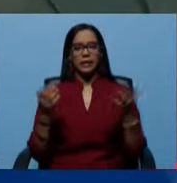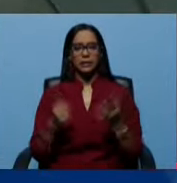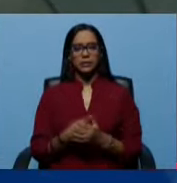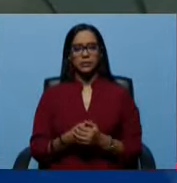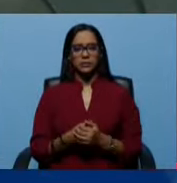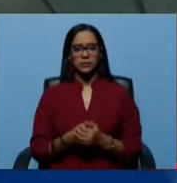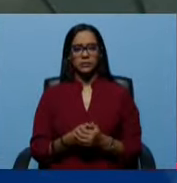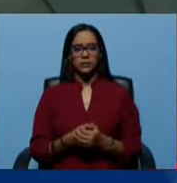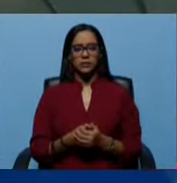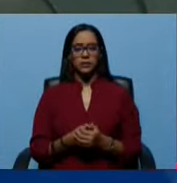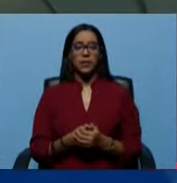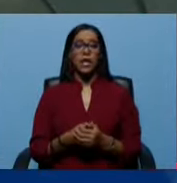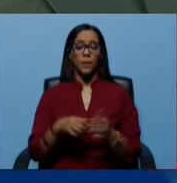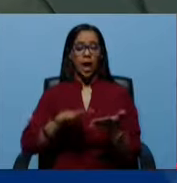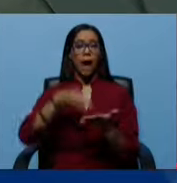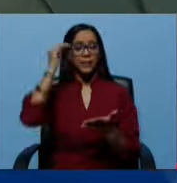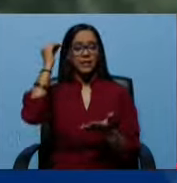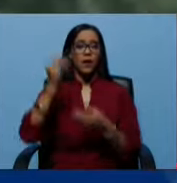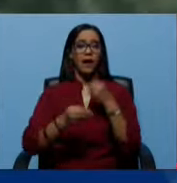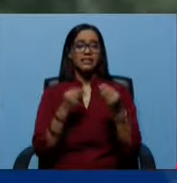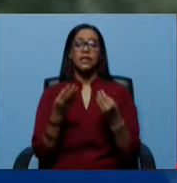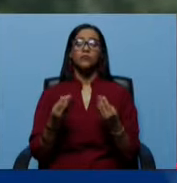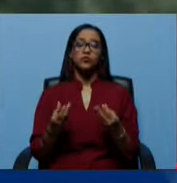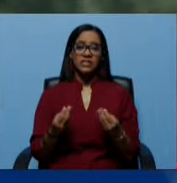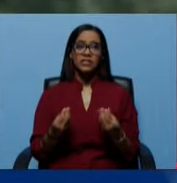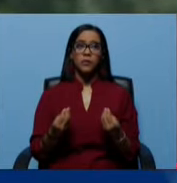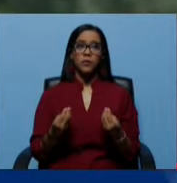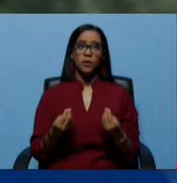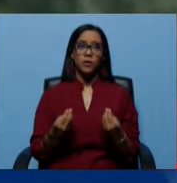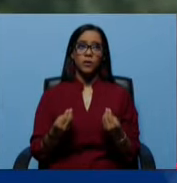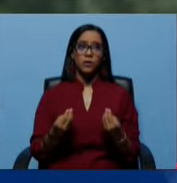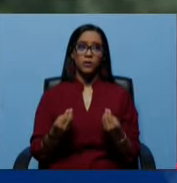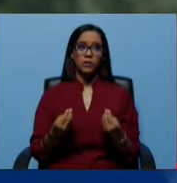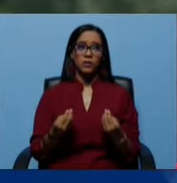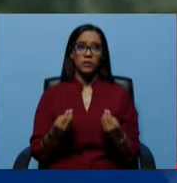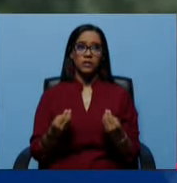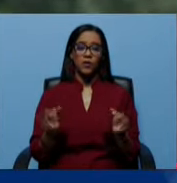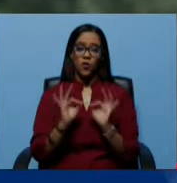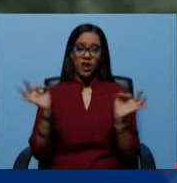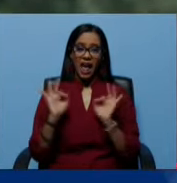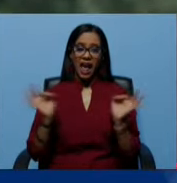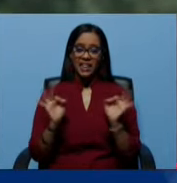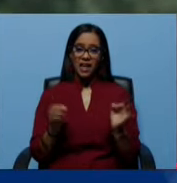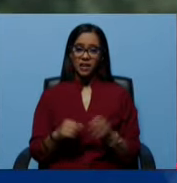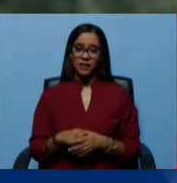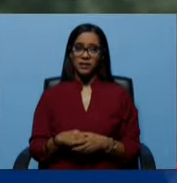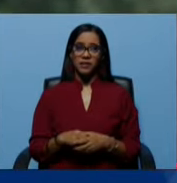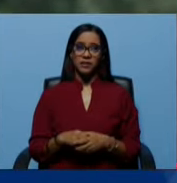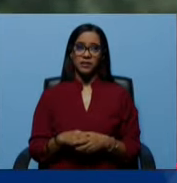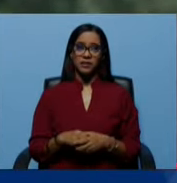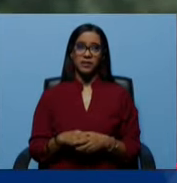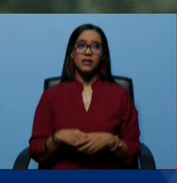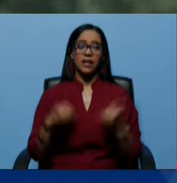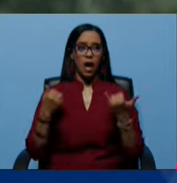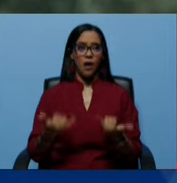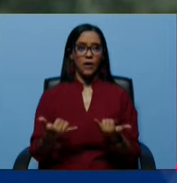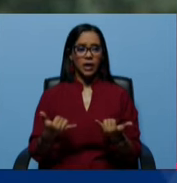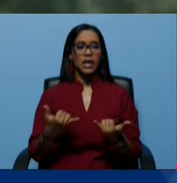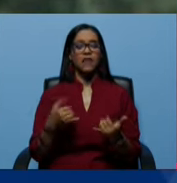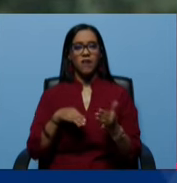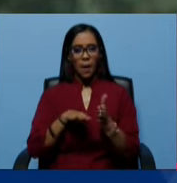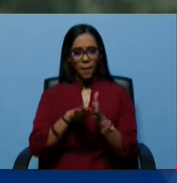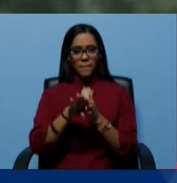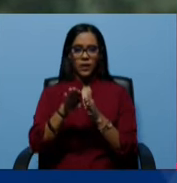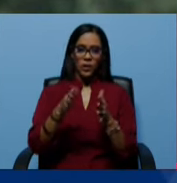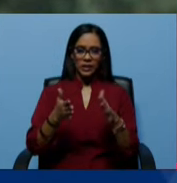¿Verdad? Hemos aprendido a hacer muchísimo. No, con nada. Y ahora que vamos mejorando, tú sabes,